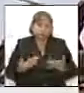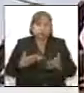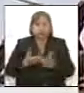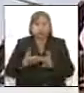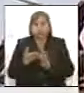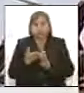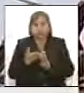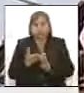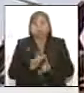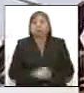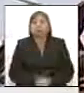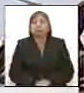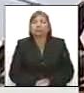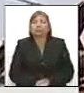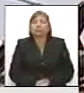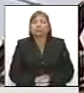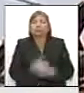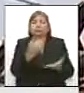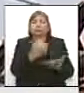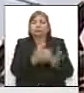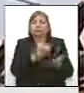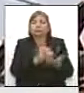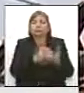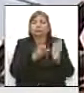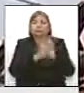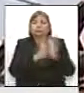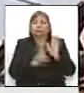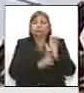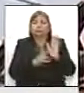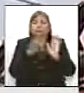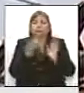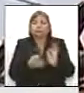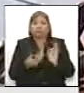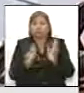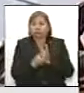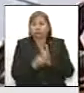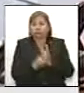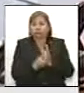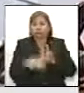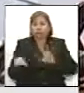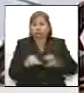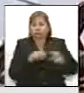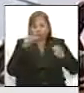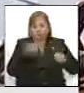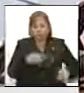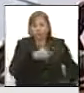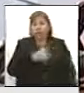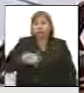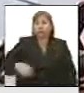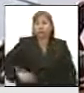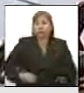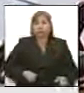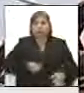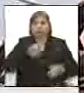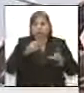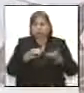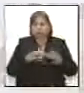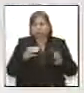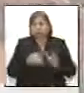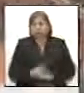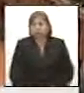que la Constitución y el reglamento establecen para que lo ejecute el presidente del Congreso en el seno del